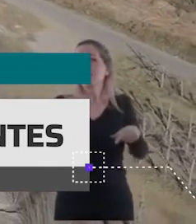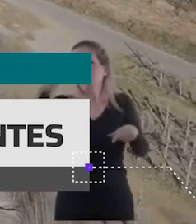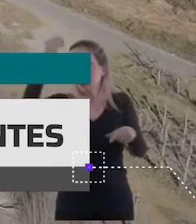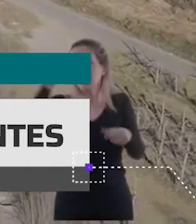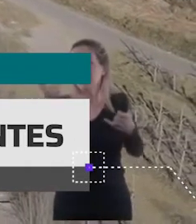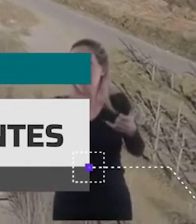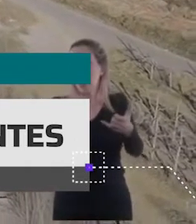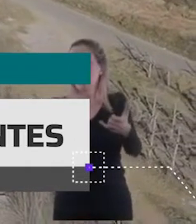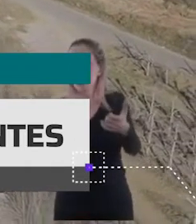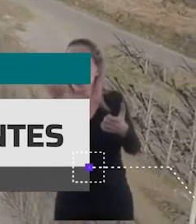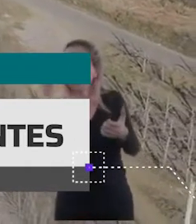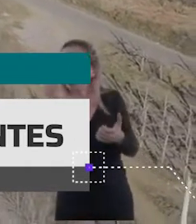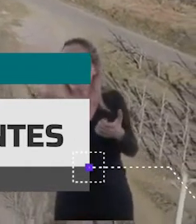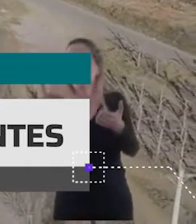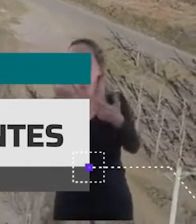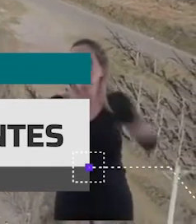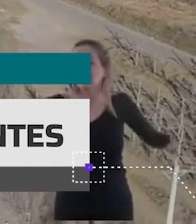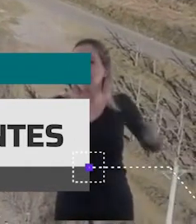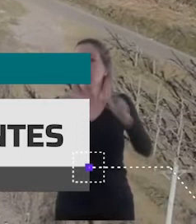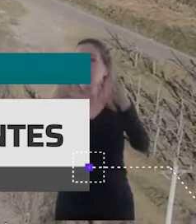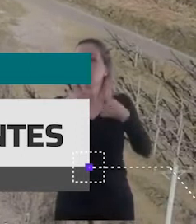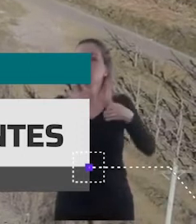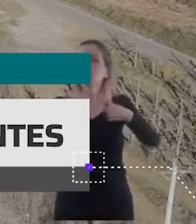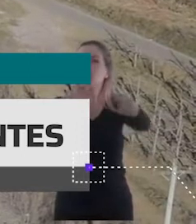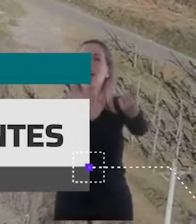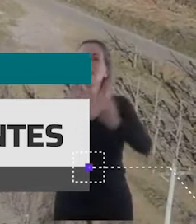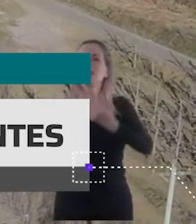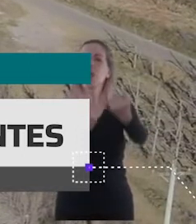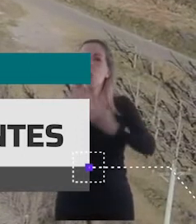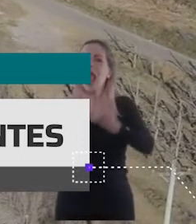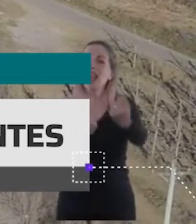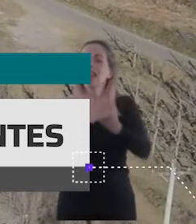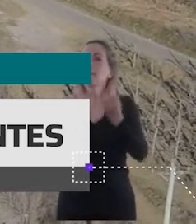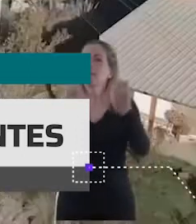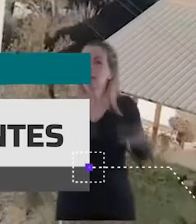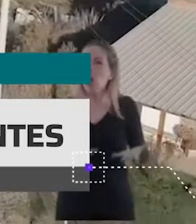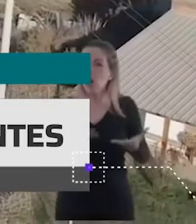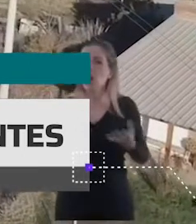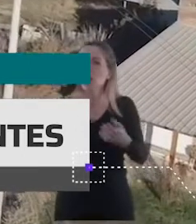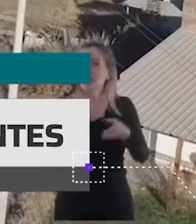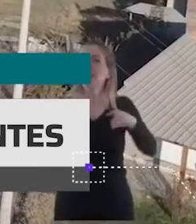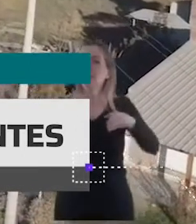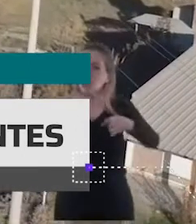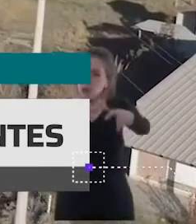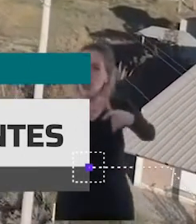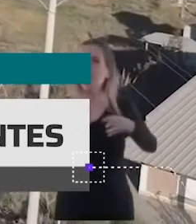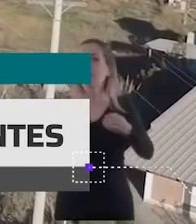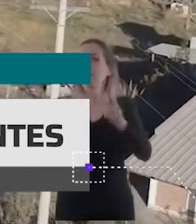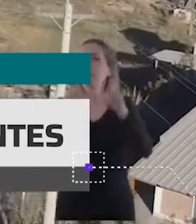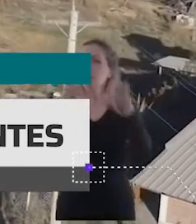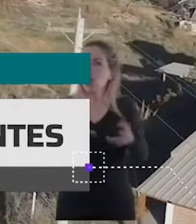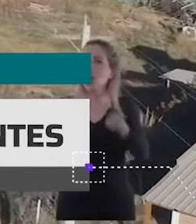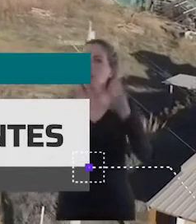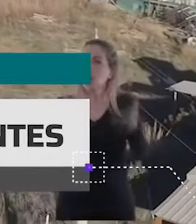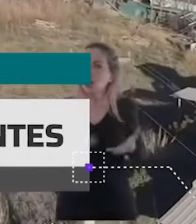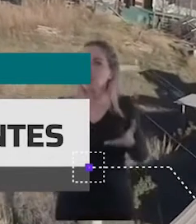sufrimos en esta parte de nuestra provincia y también aporta muchísimo y va a seguir aportando muchísimo para la